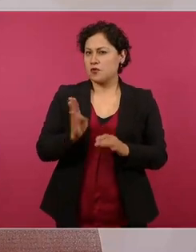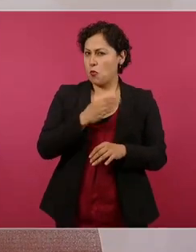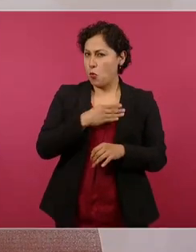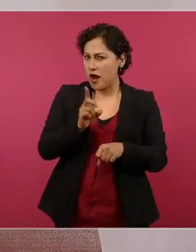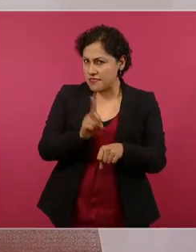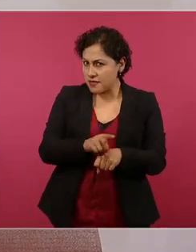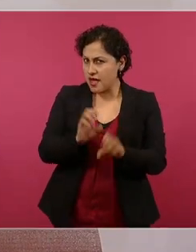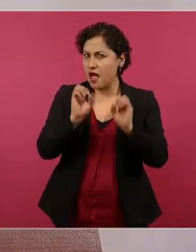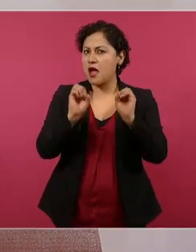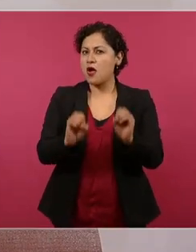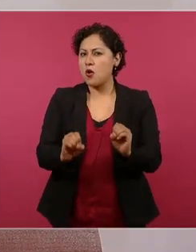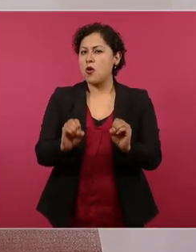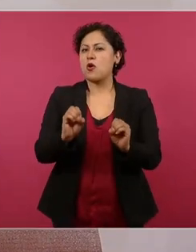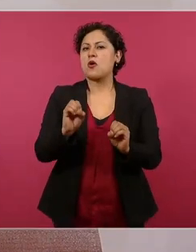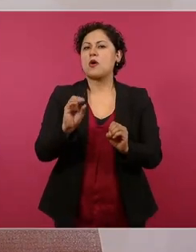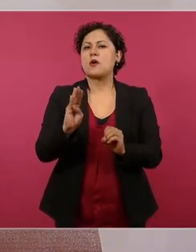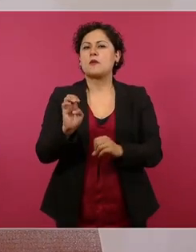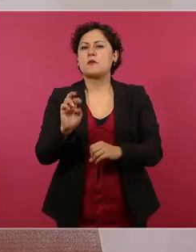Verumen.